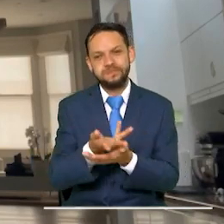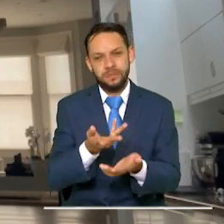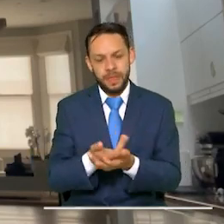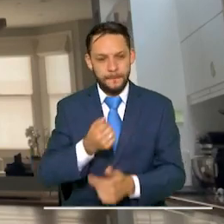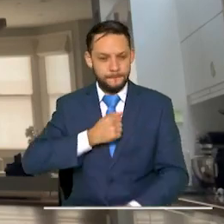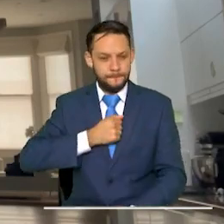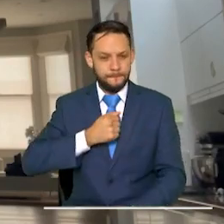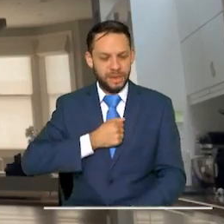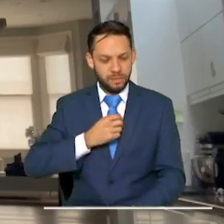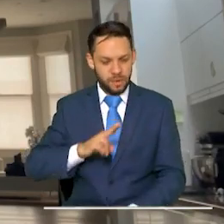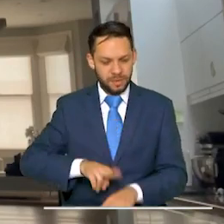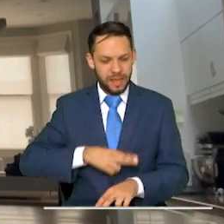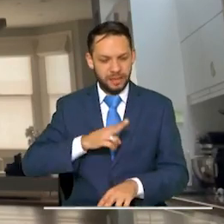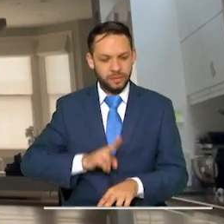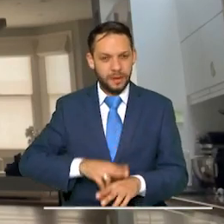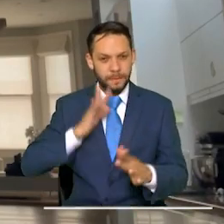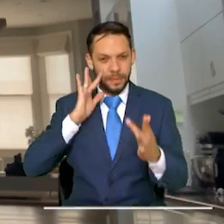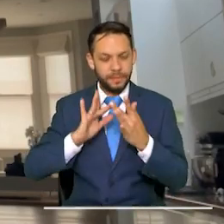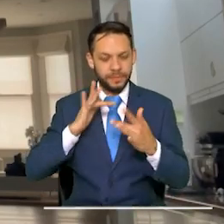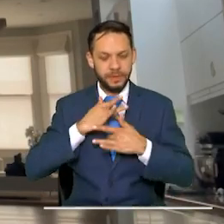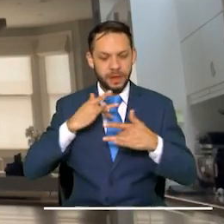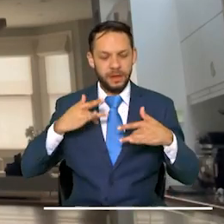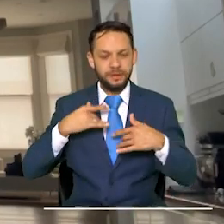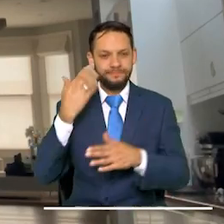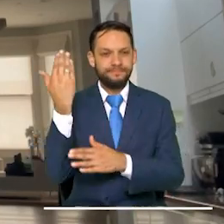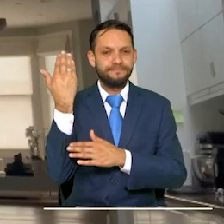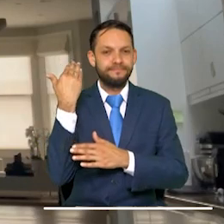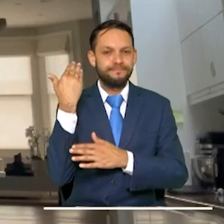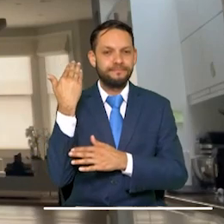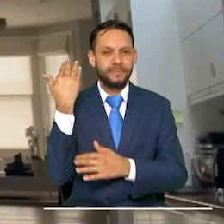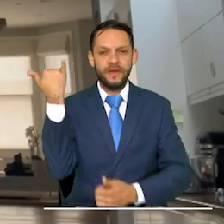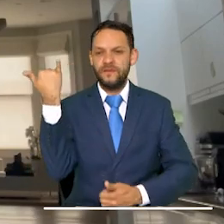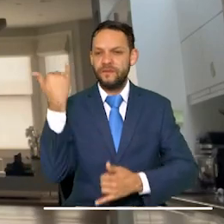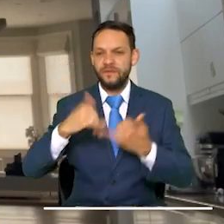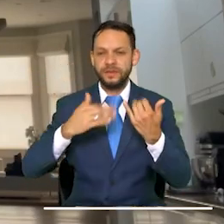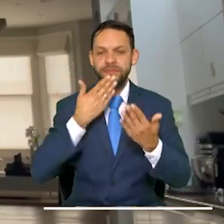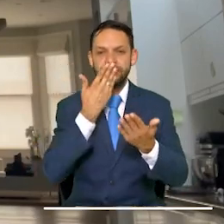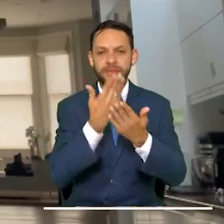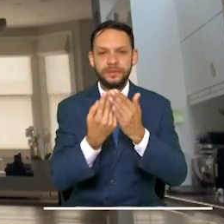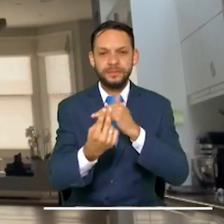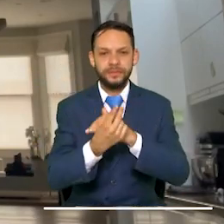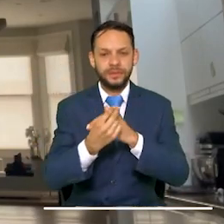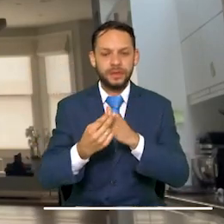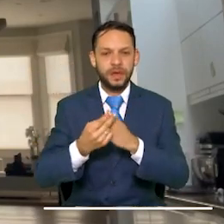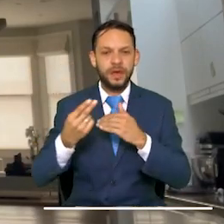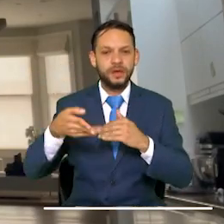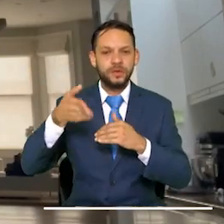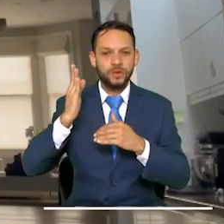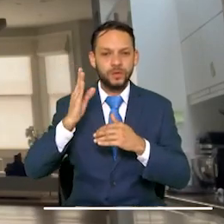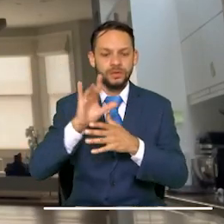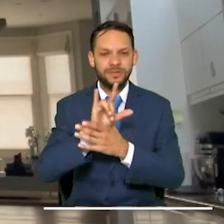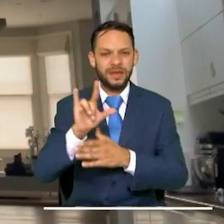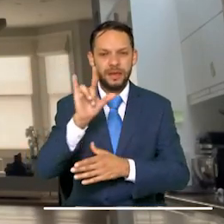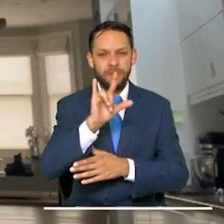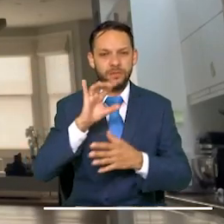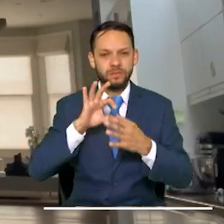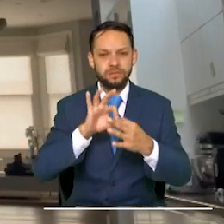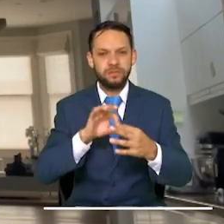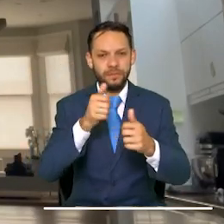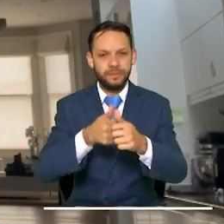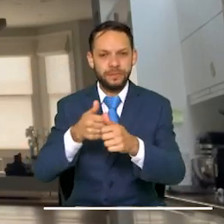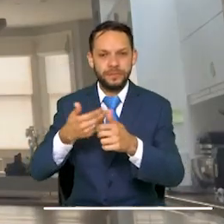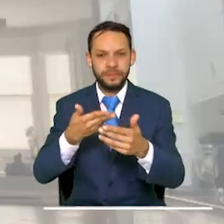y conecten con su salud. Un abrazo de corazón y que la luz, la paz y el amor esté con ustedes.